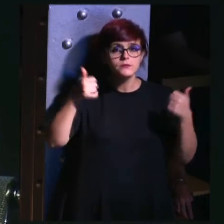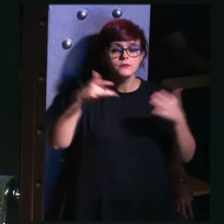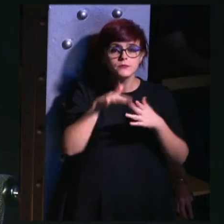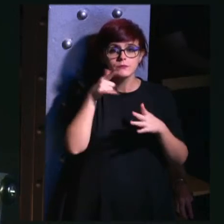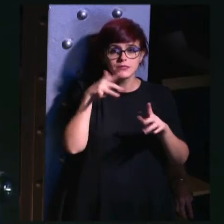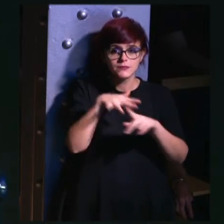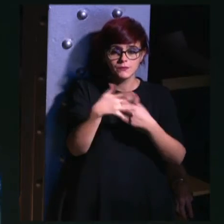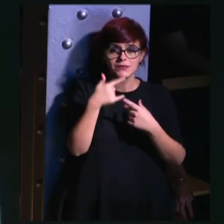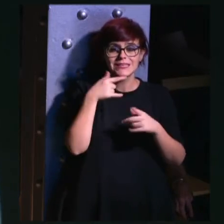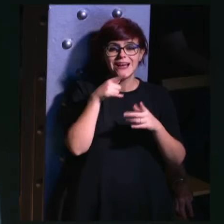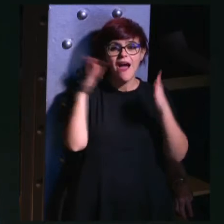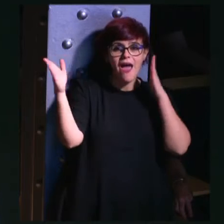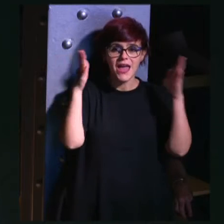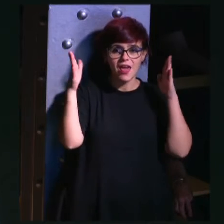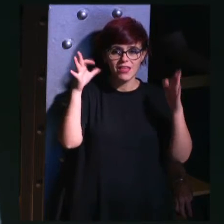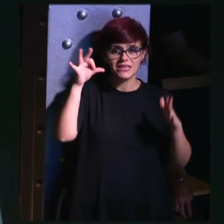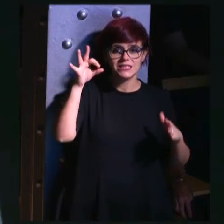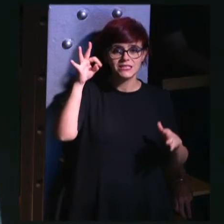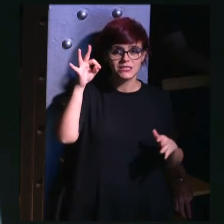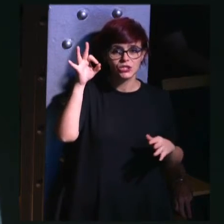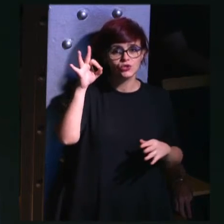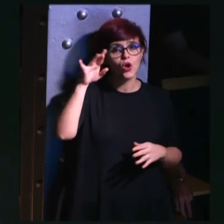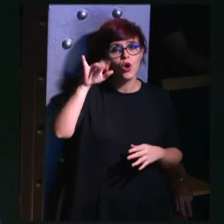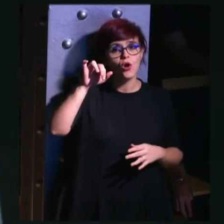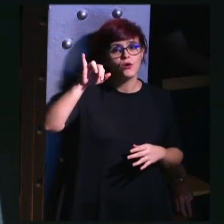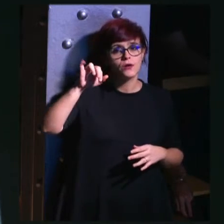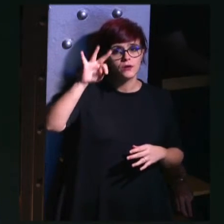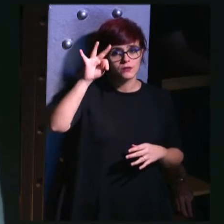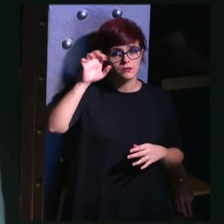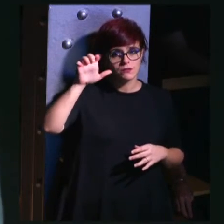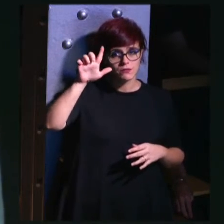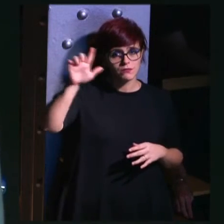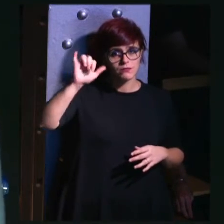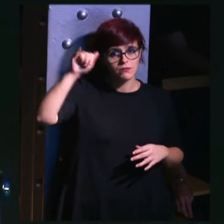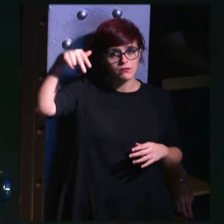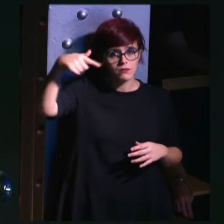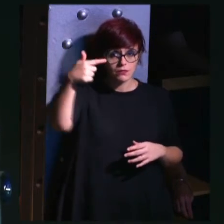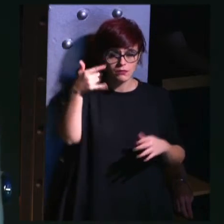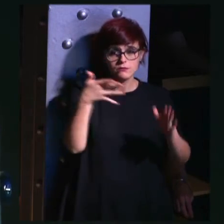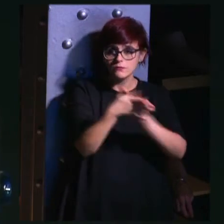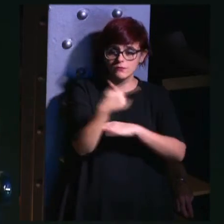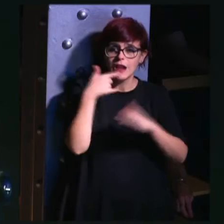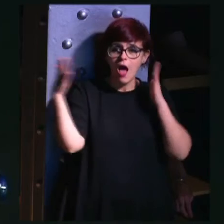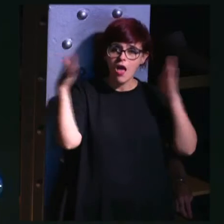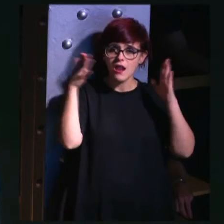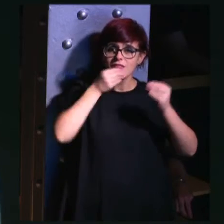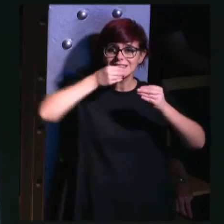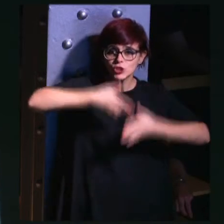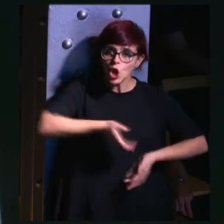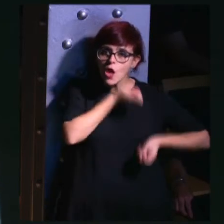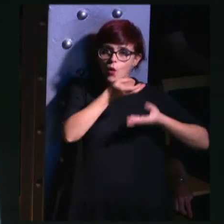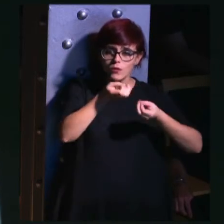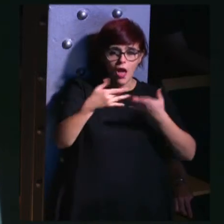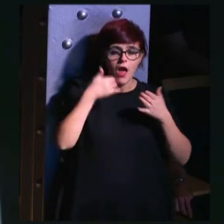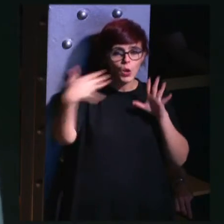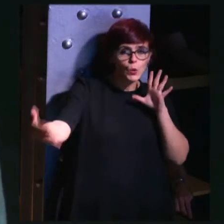era del storytelling, ¿no?, a la era donde verdaderamente contar historias se ha convertido en algo completamente vinculado a